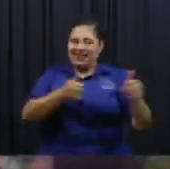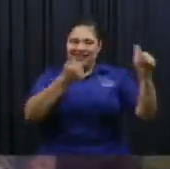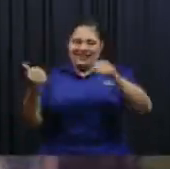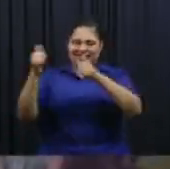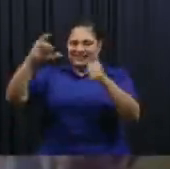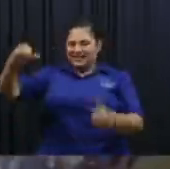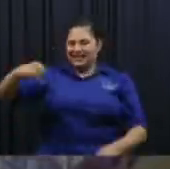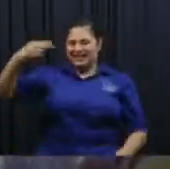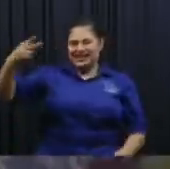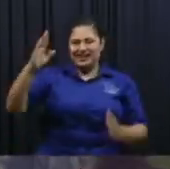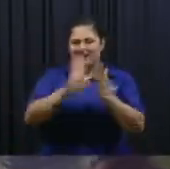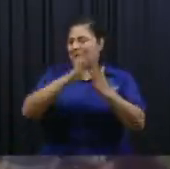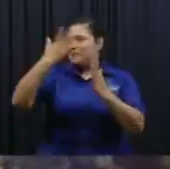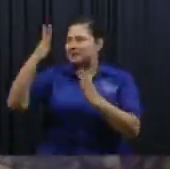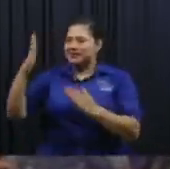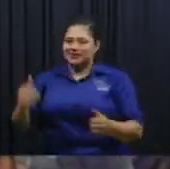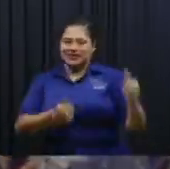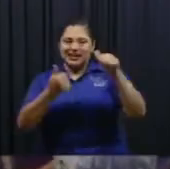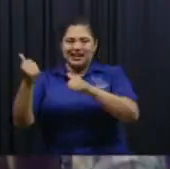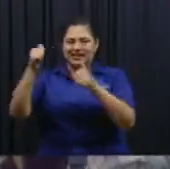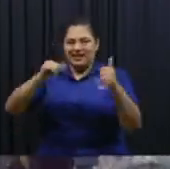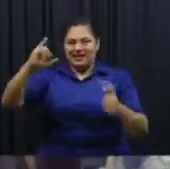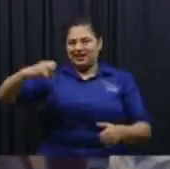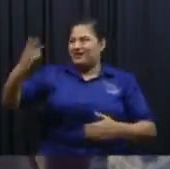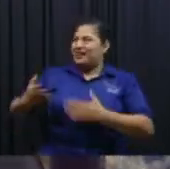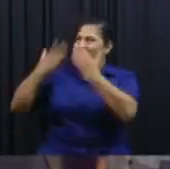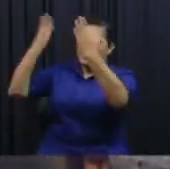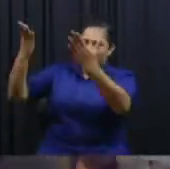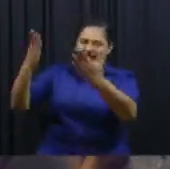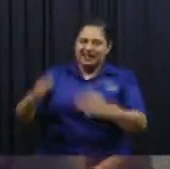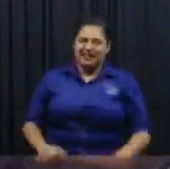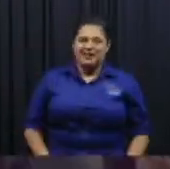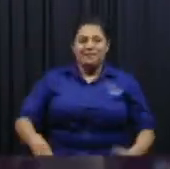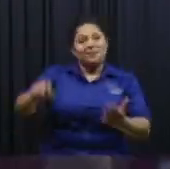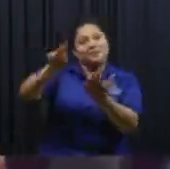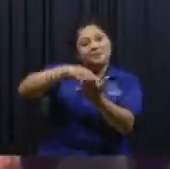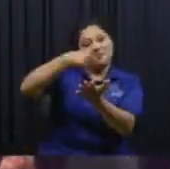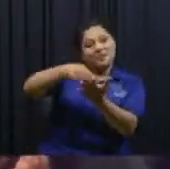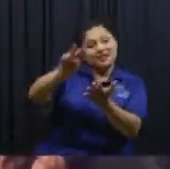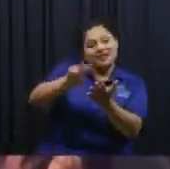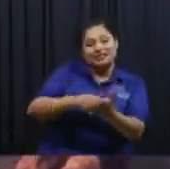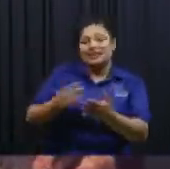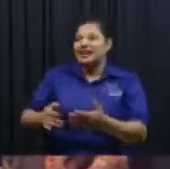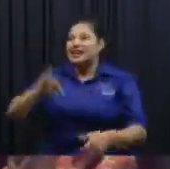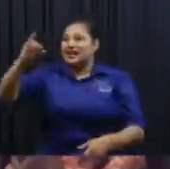a Jehová vemos con alabanzas a Jehová